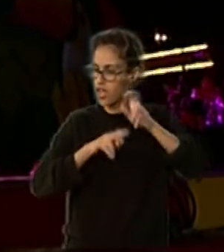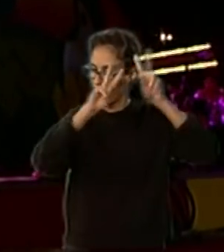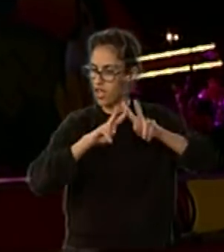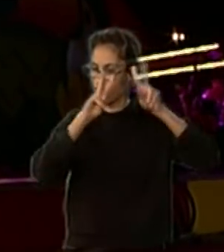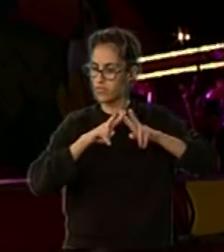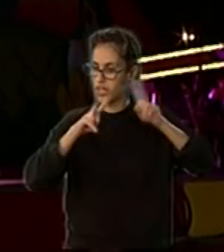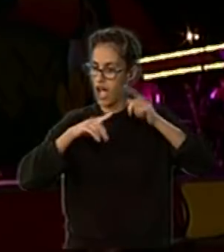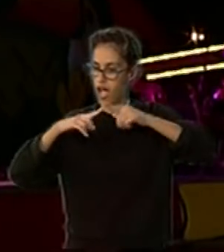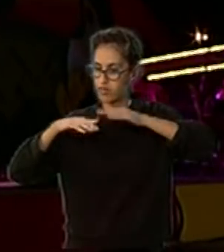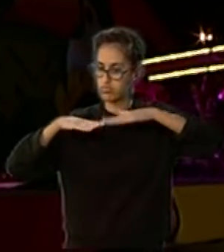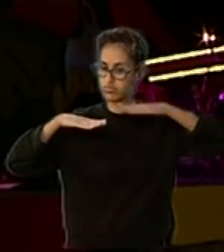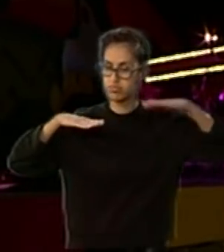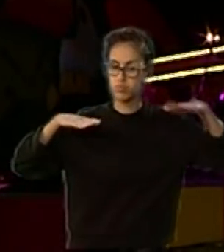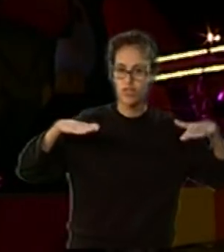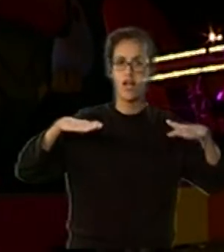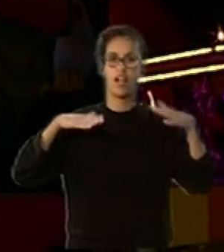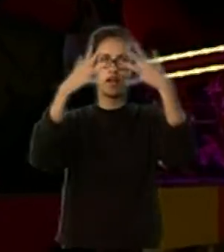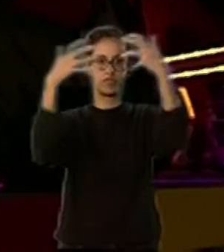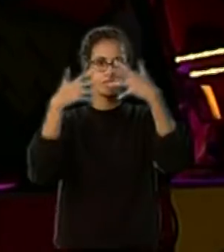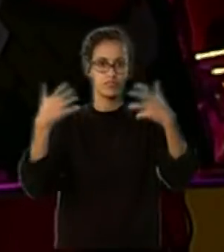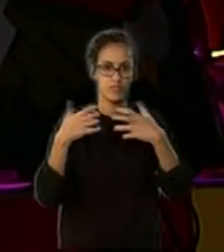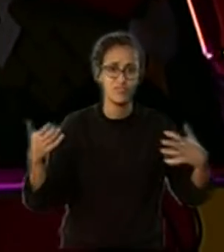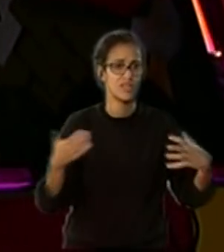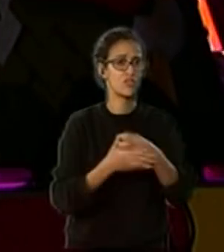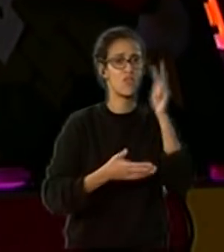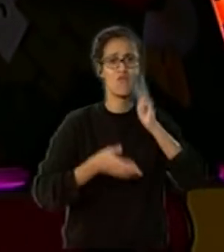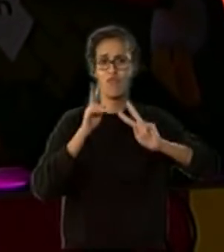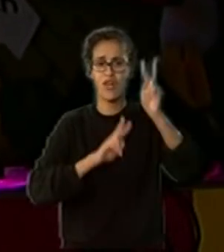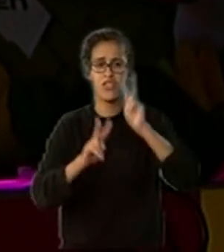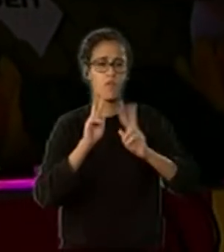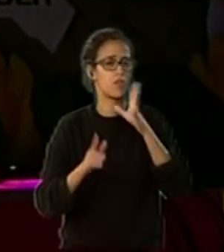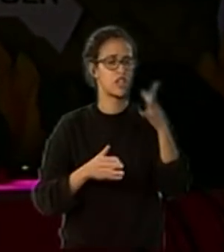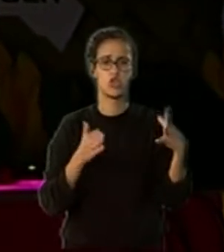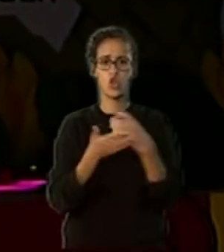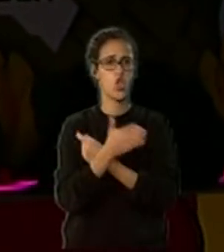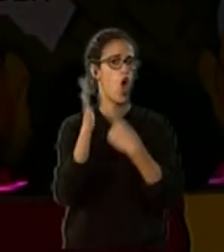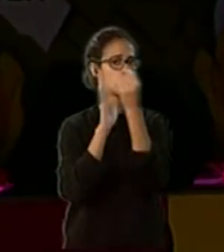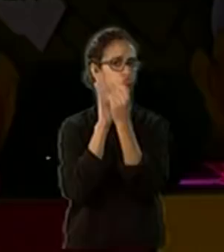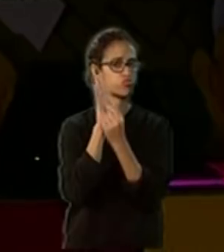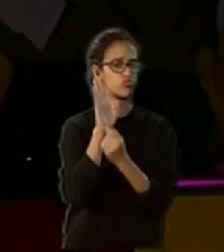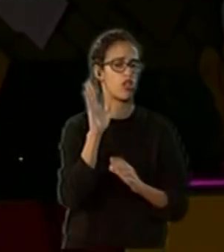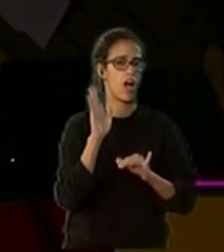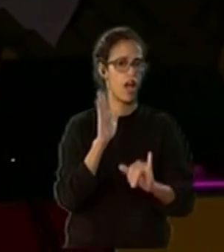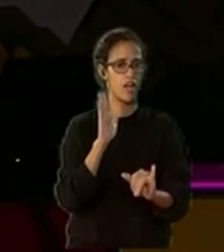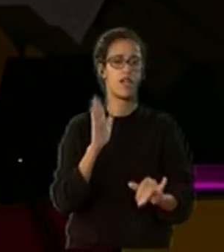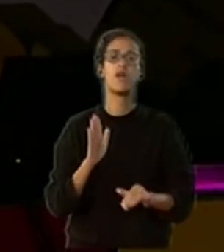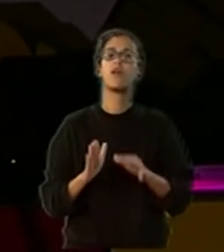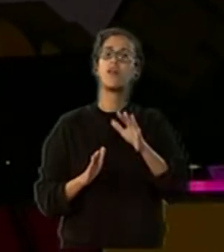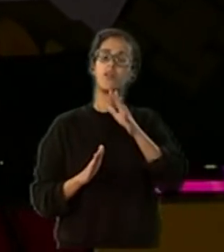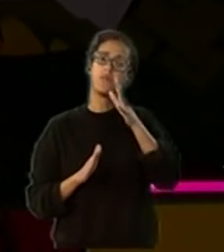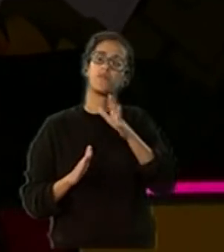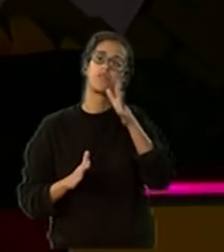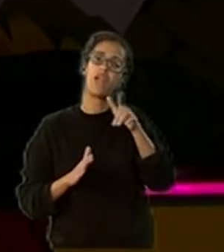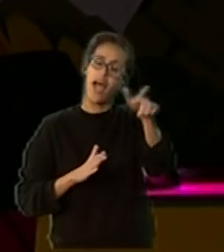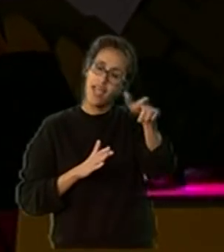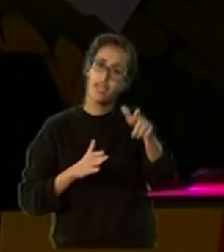también incluso hasta la coreografía, porque todo puntúa y son bases que fueron consensuadas tanto por la organización como por la propia Fee Group,